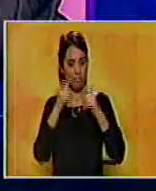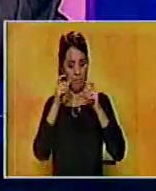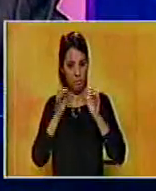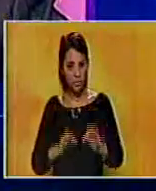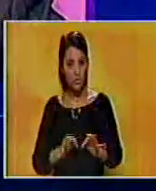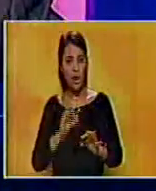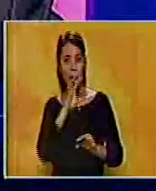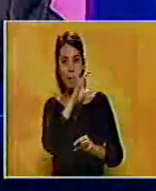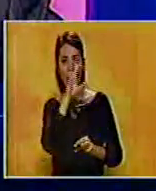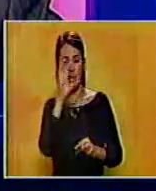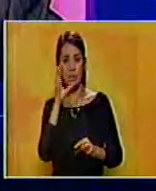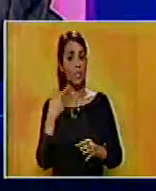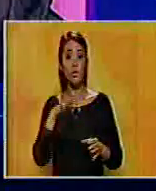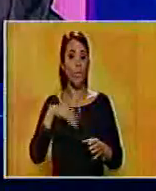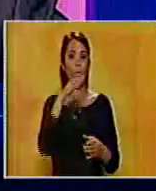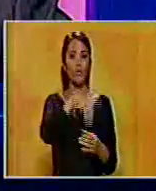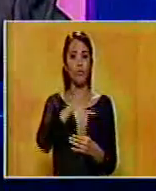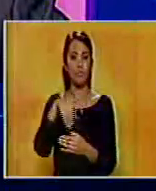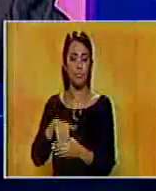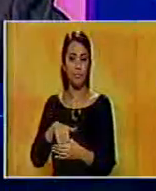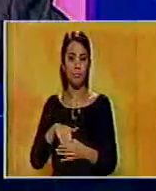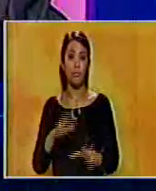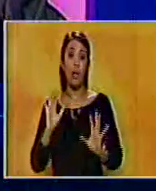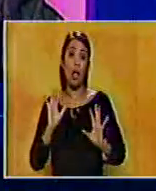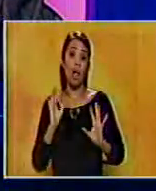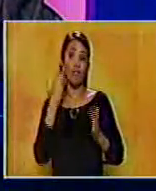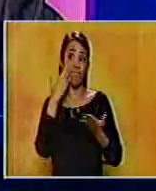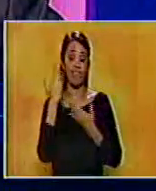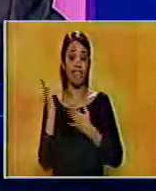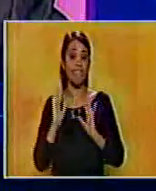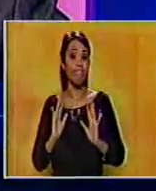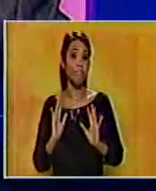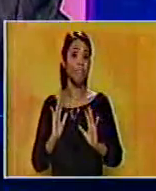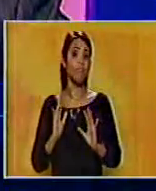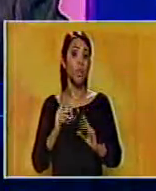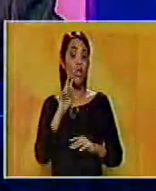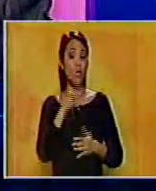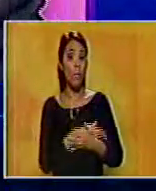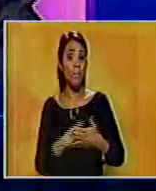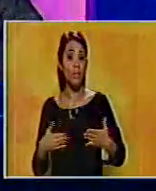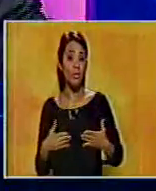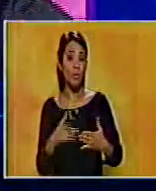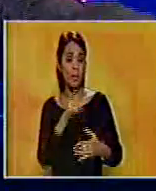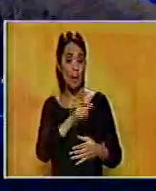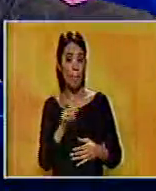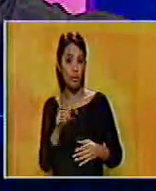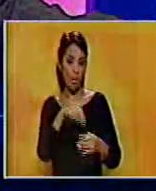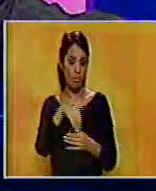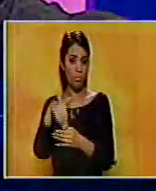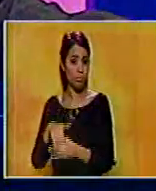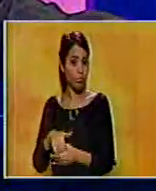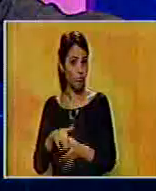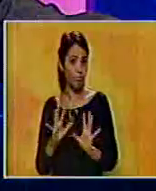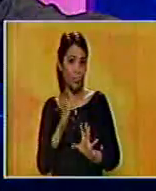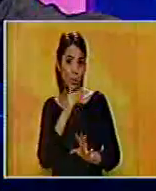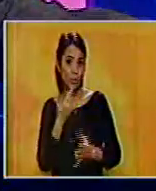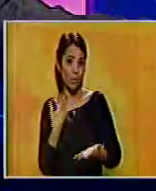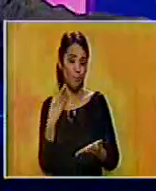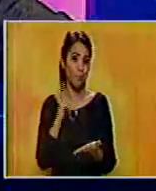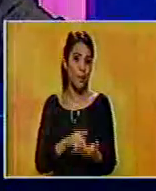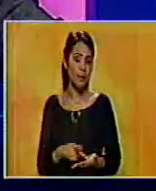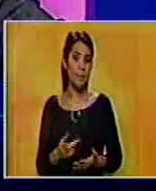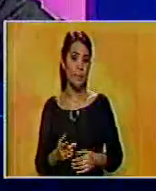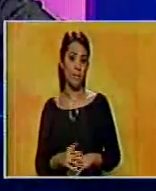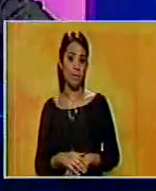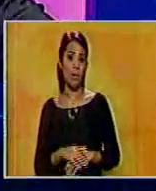los países en el extranjero no puede ir a votar. Bueno, ahí estás tumbando por lo menos 2 millones de votos. ¿Por qué? Porque la mayoría de los que se han ido